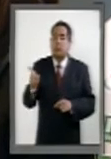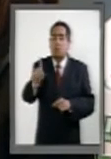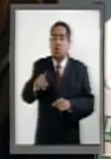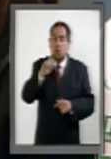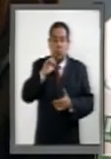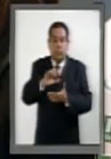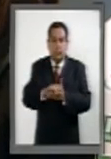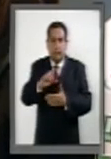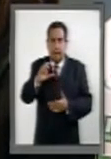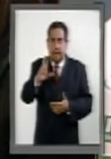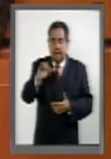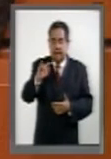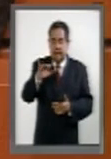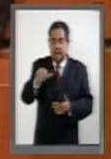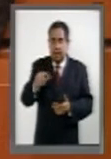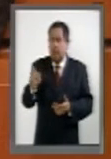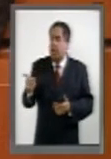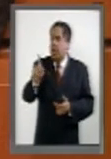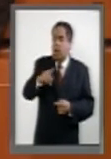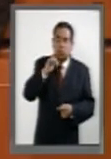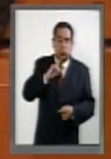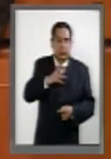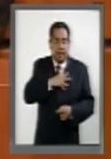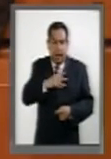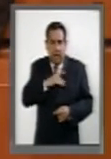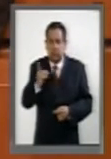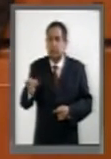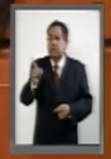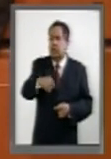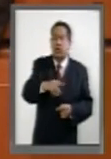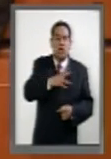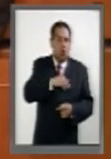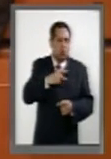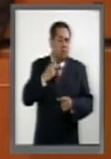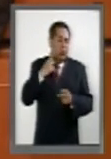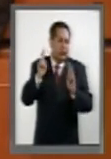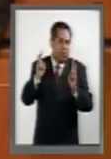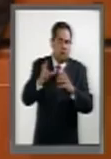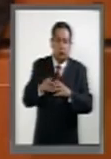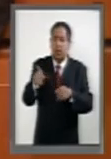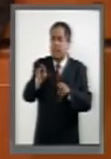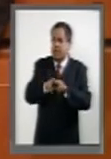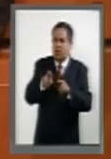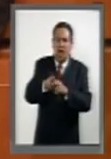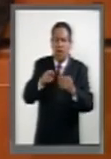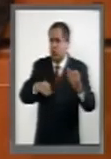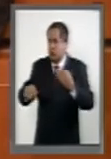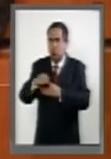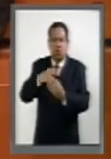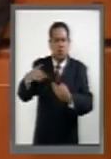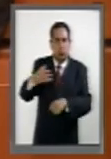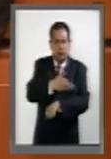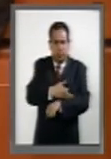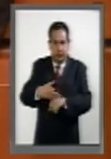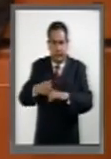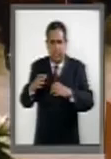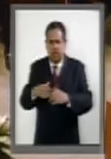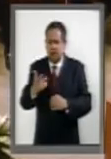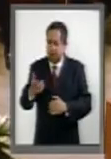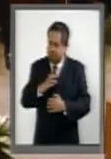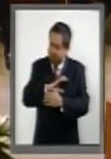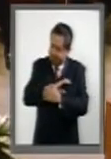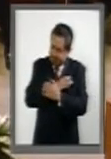la esposa de don Braulio, a sus hijas, a sus hijos políticos, a sus nietos y a todos sus familiares, un